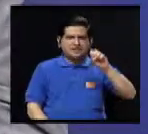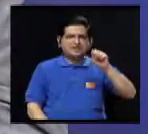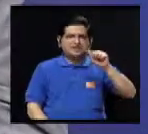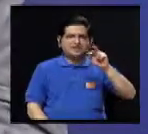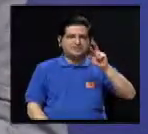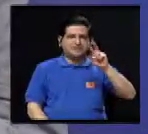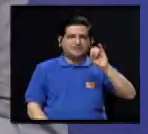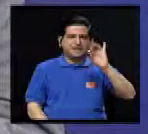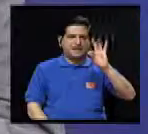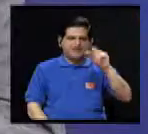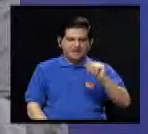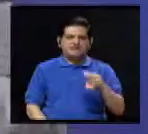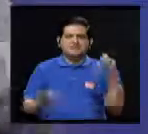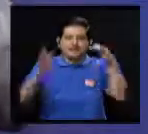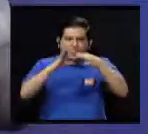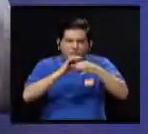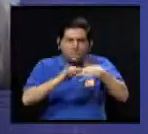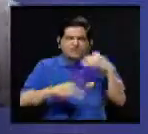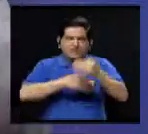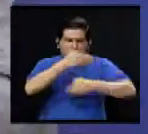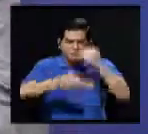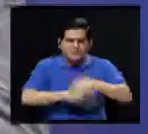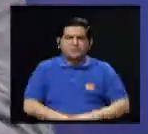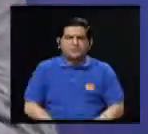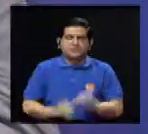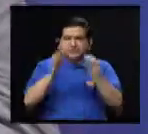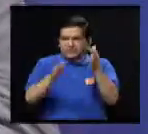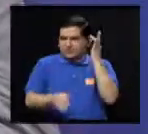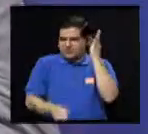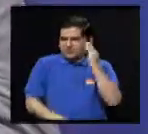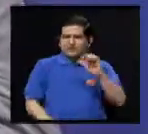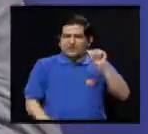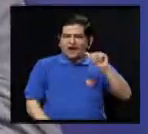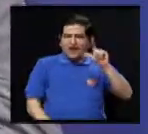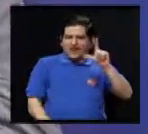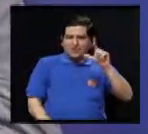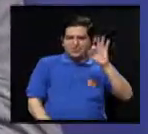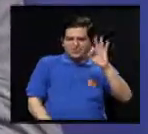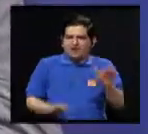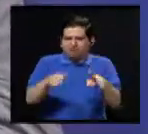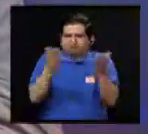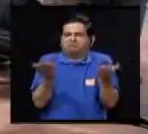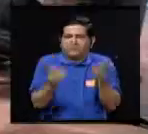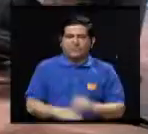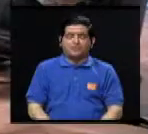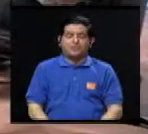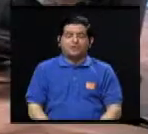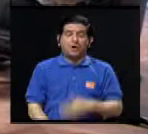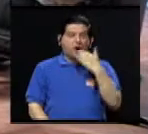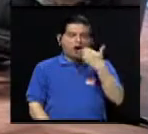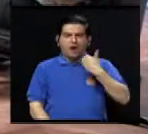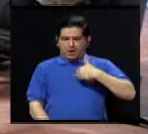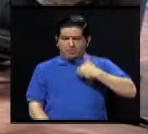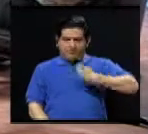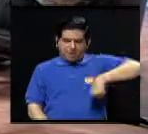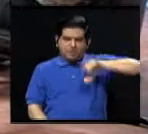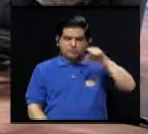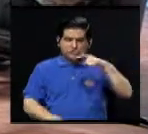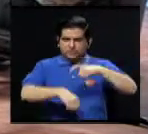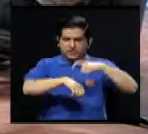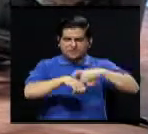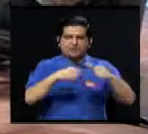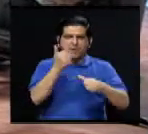Sarita Bonilla en este proceso acá con la maestra Ana Lucía Farron? Bueno, tuvimos el privilegio de ser en ese